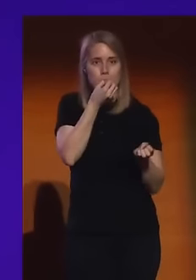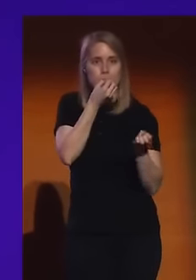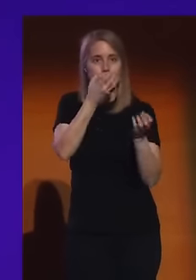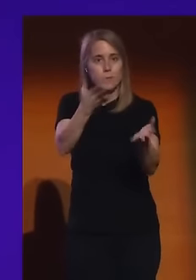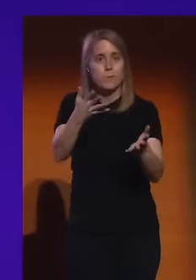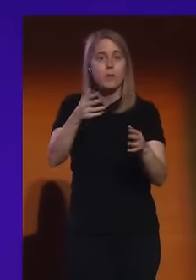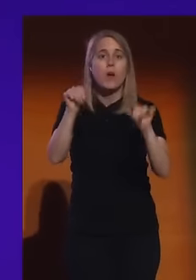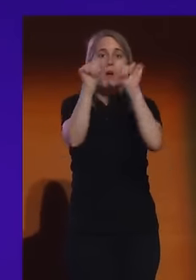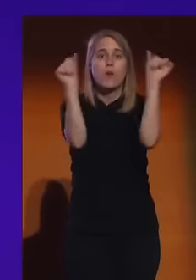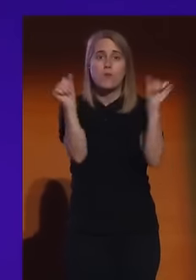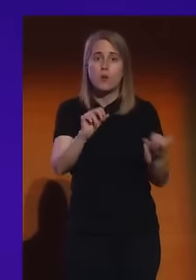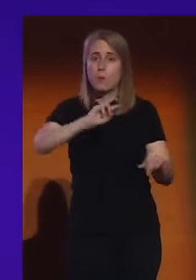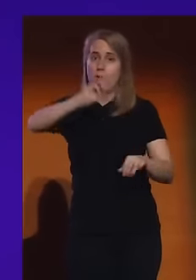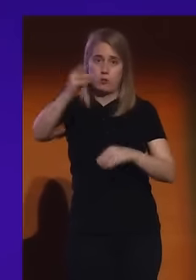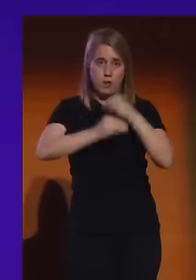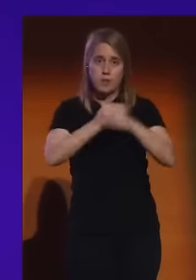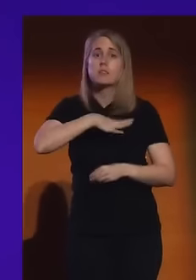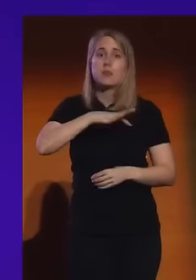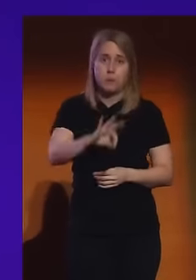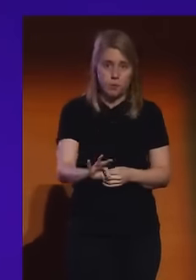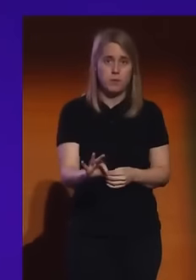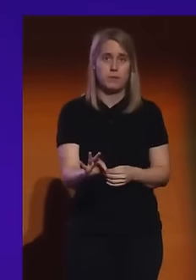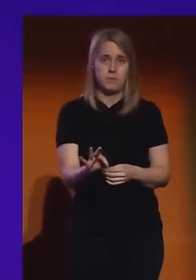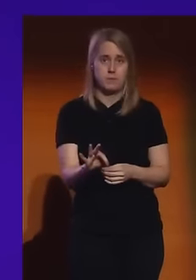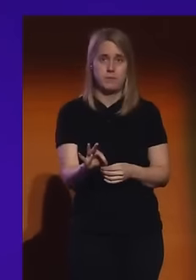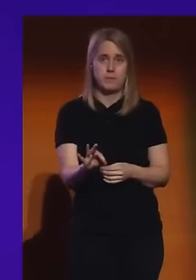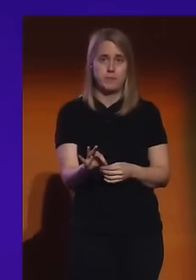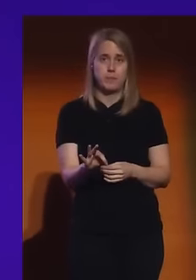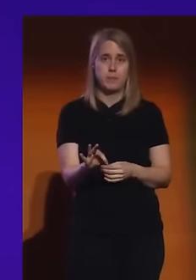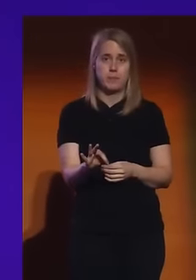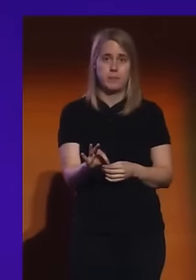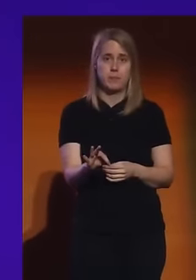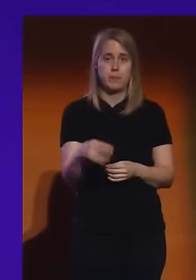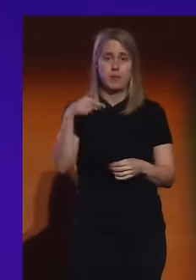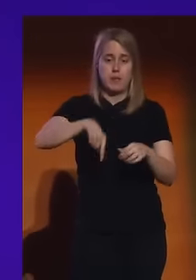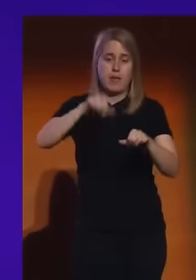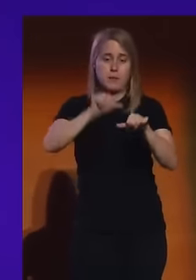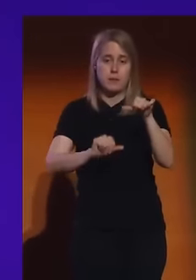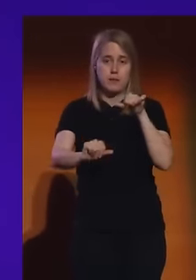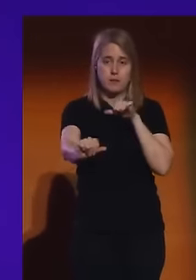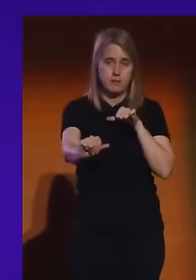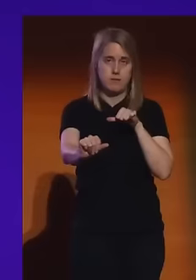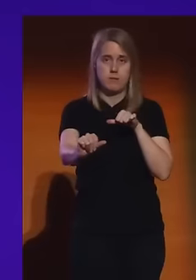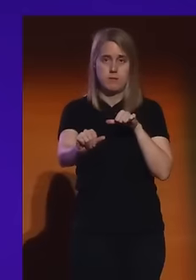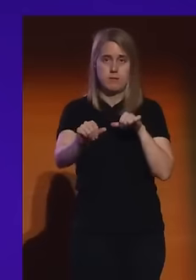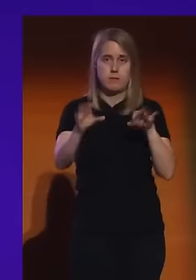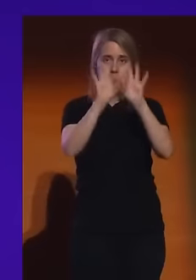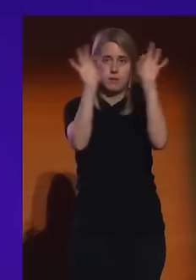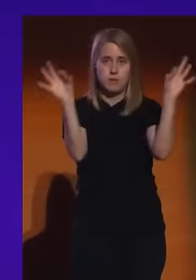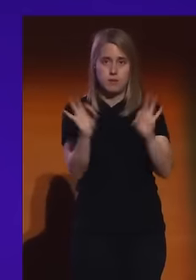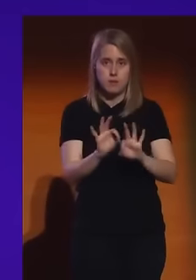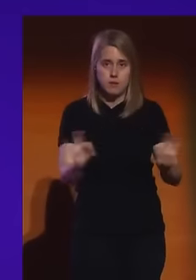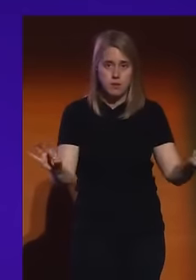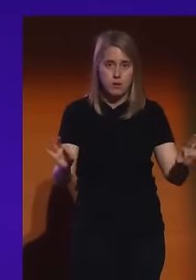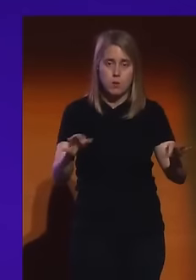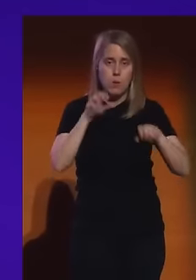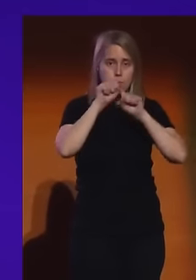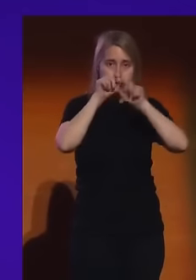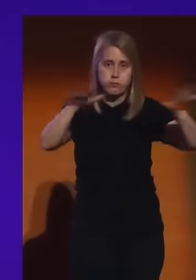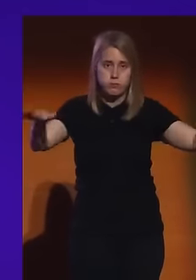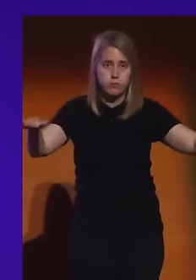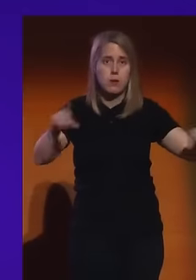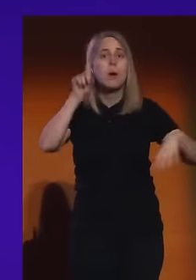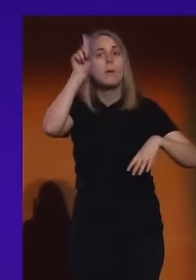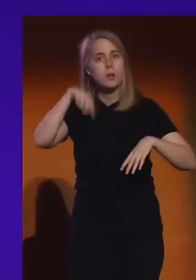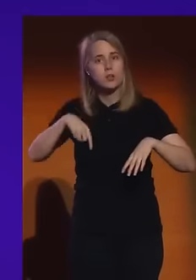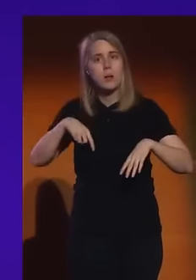Era batara egin daz eta hori izan behar da hemendik Aurrera ere euskal herri luze zaban